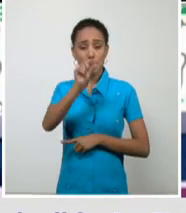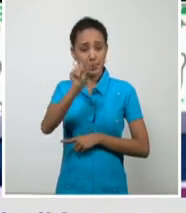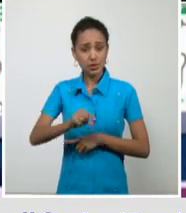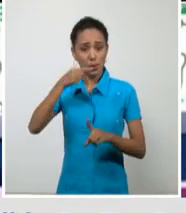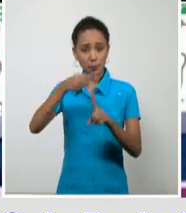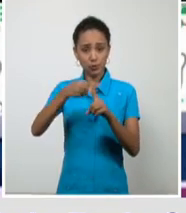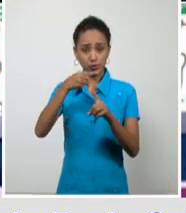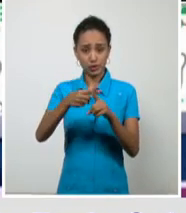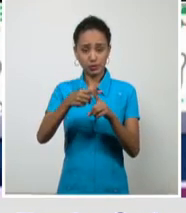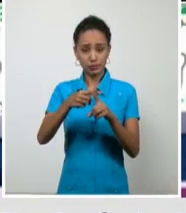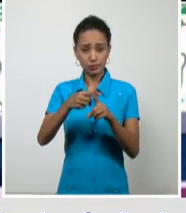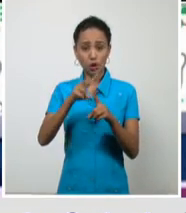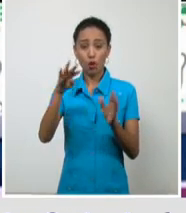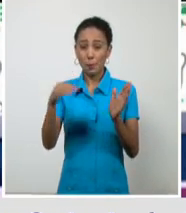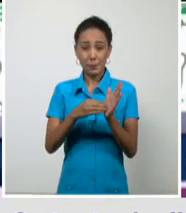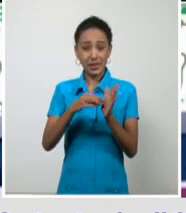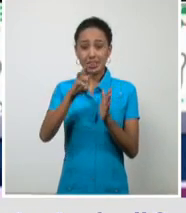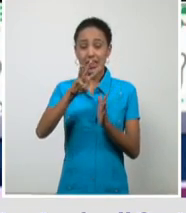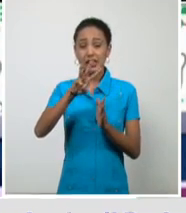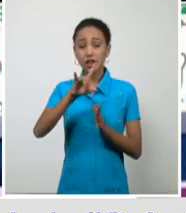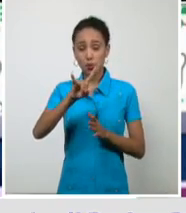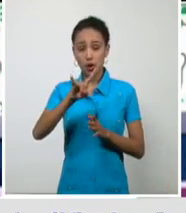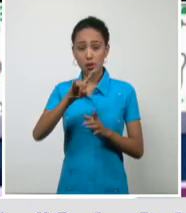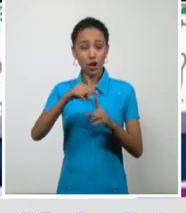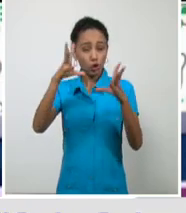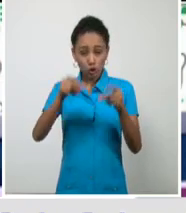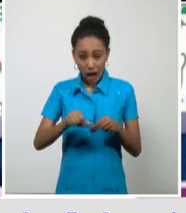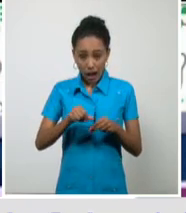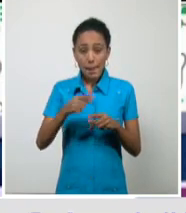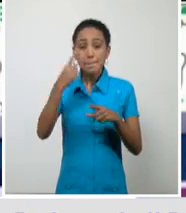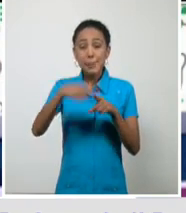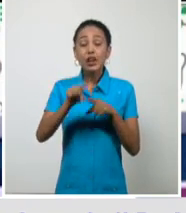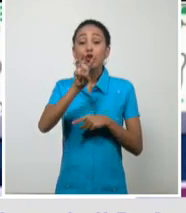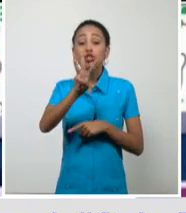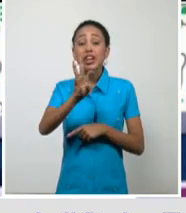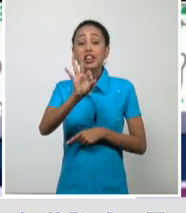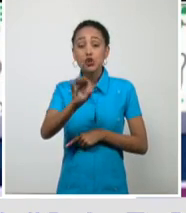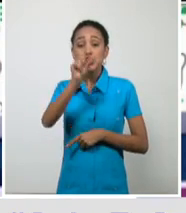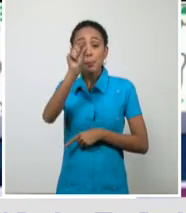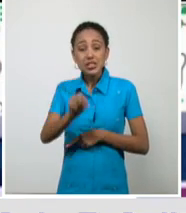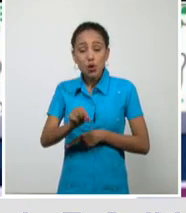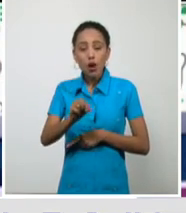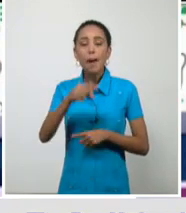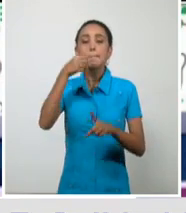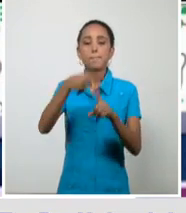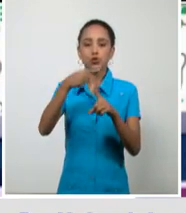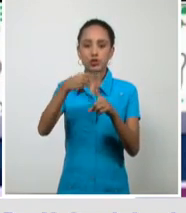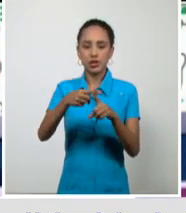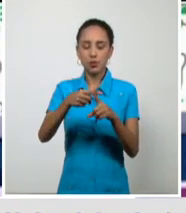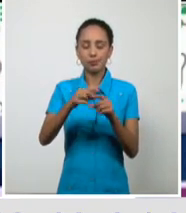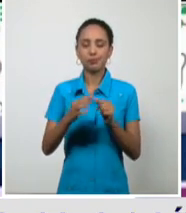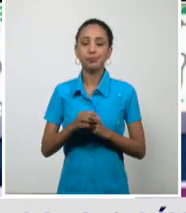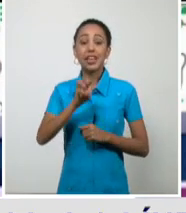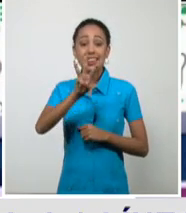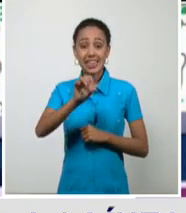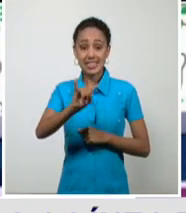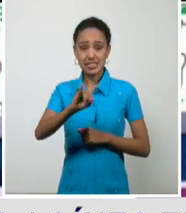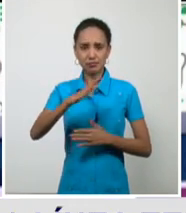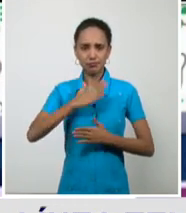las 2.039 muestras estudiadas. 38 casos positivos en la jornada de ayer, 36 de aquí de